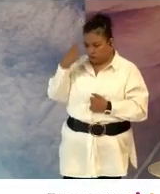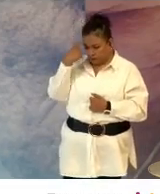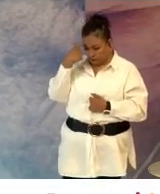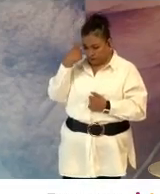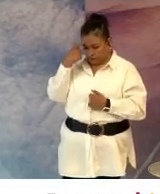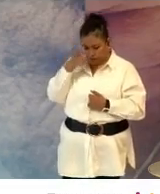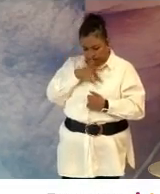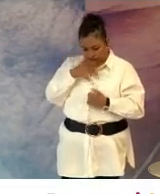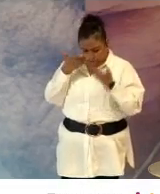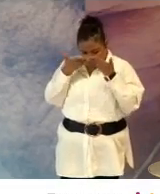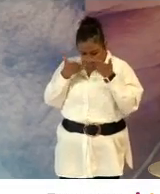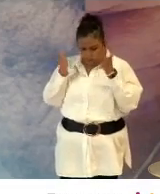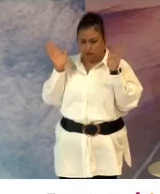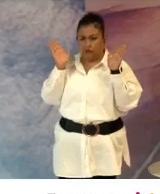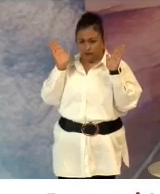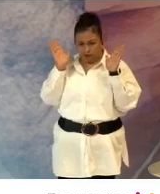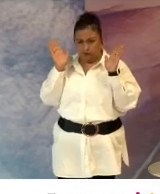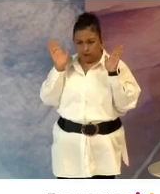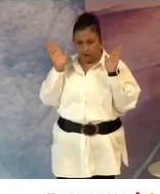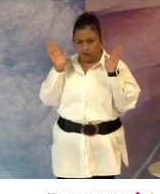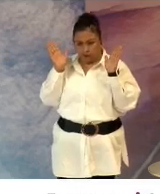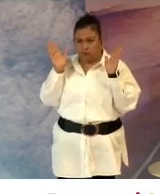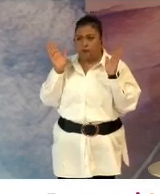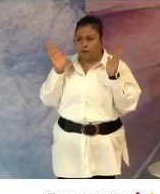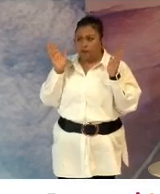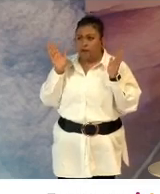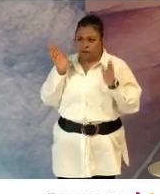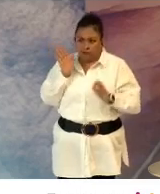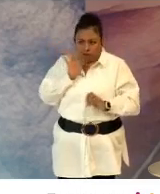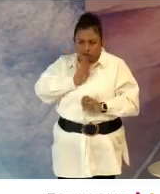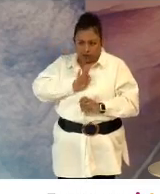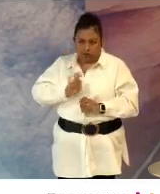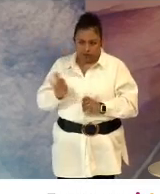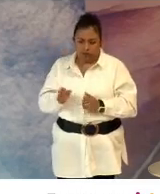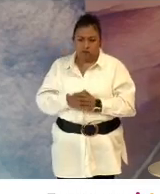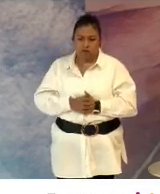mente y el corazón. Y